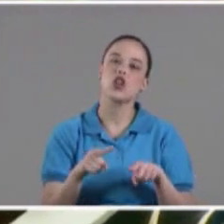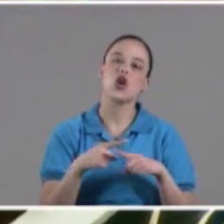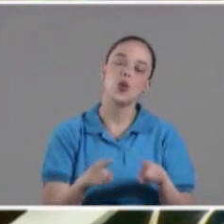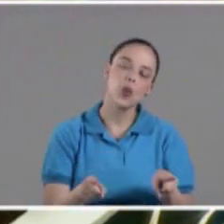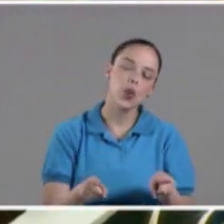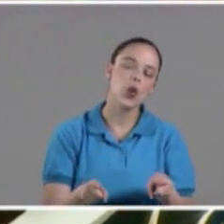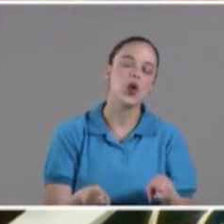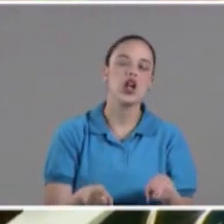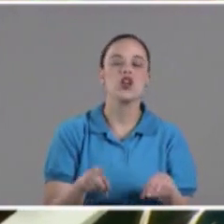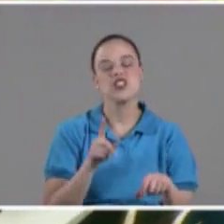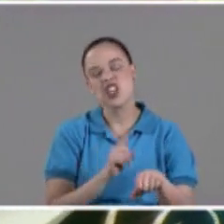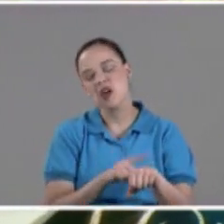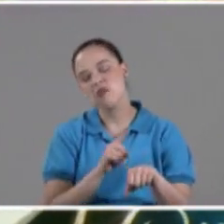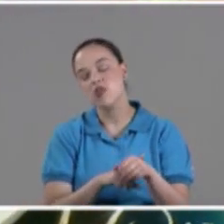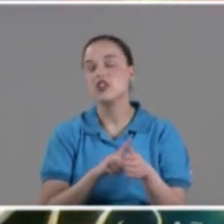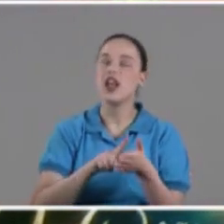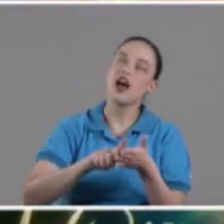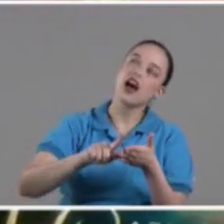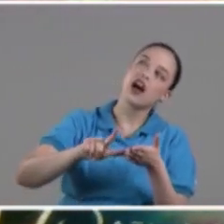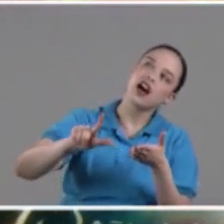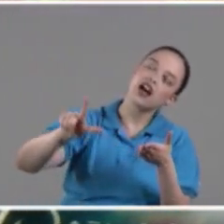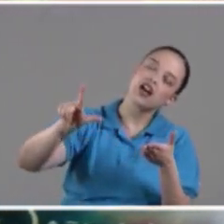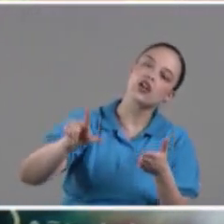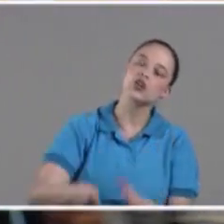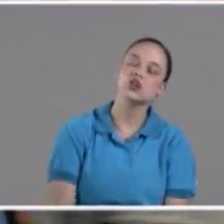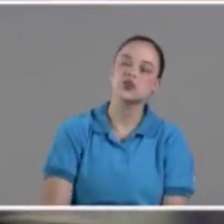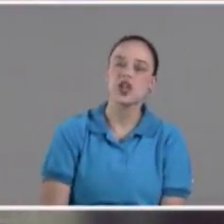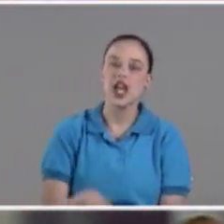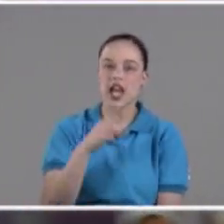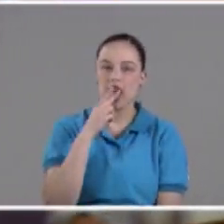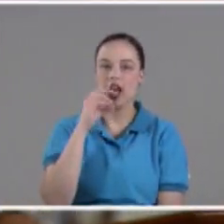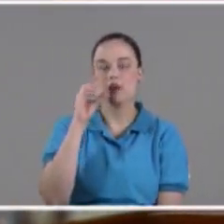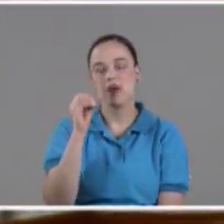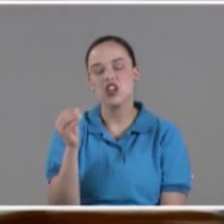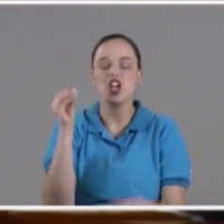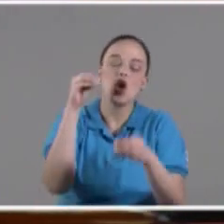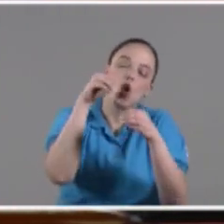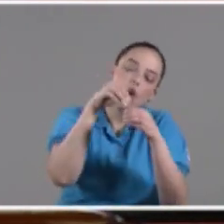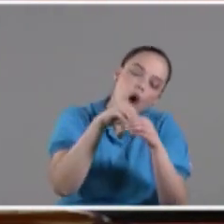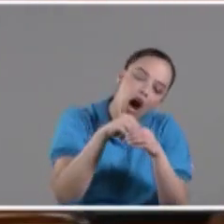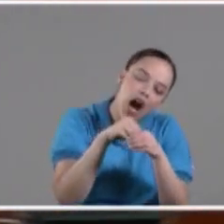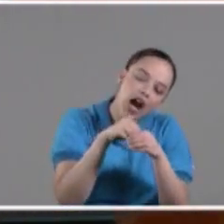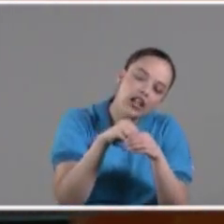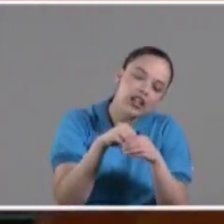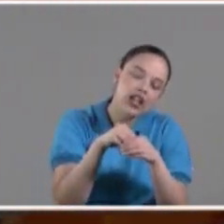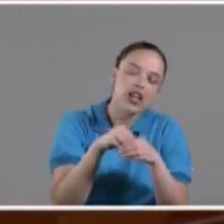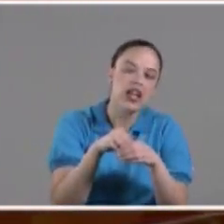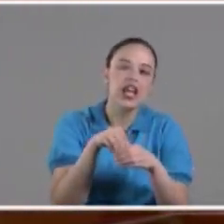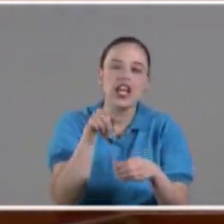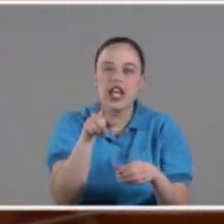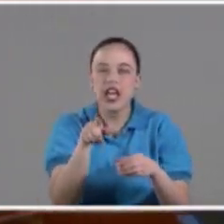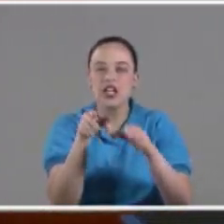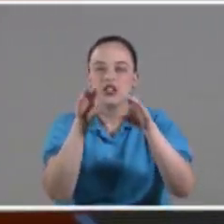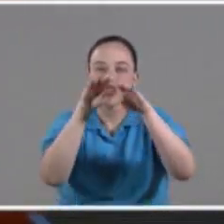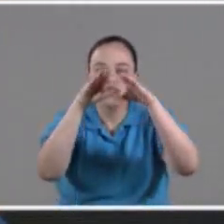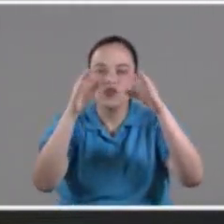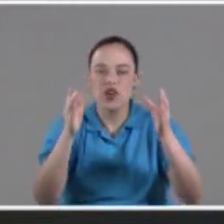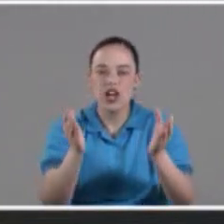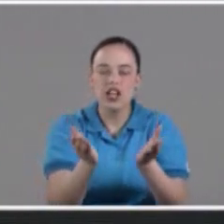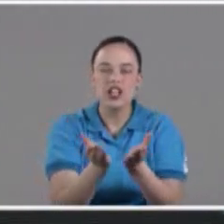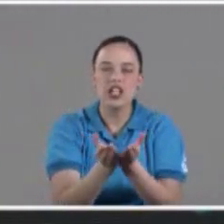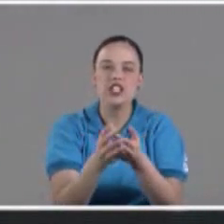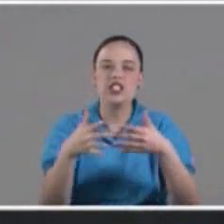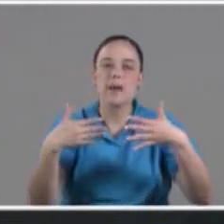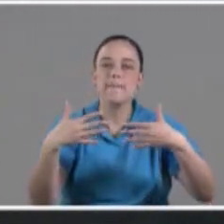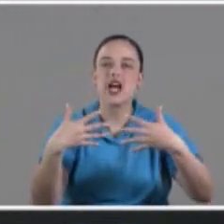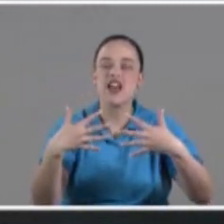etapas largas hermanos de almacenamiento y todo En aquellos barriles de cedro y